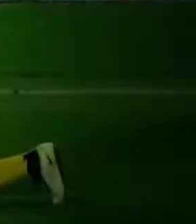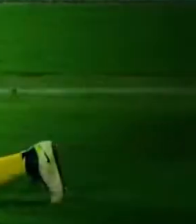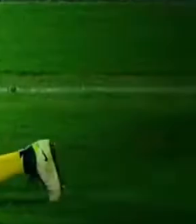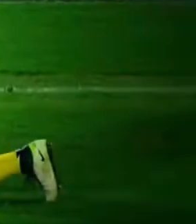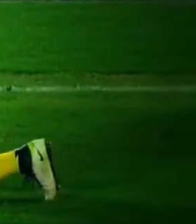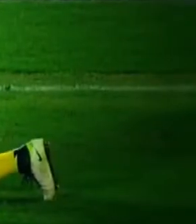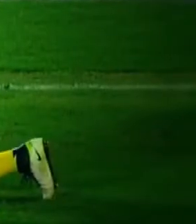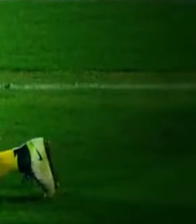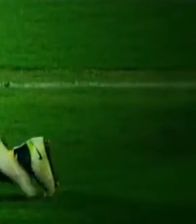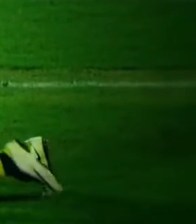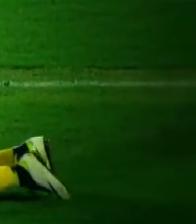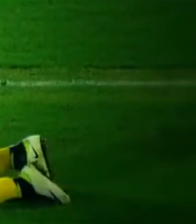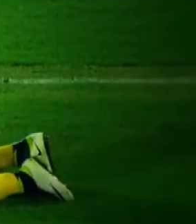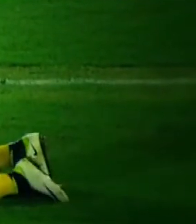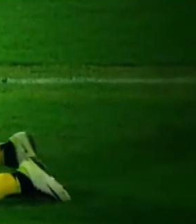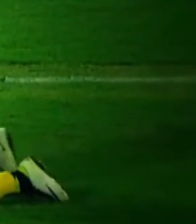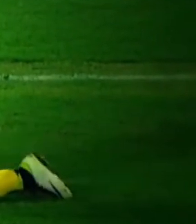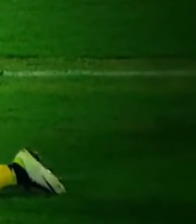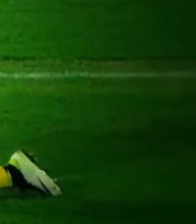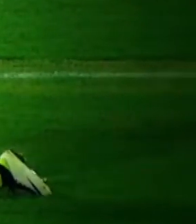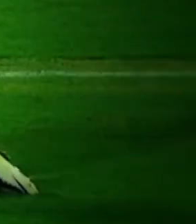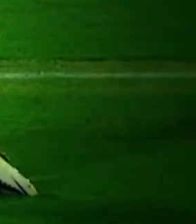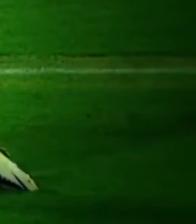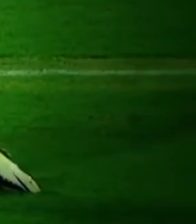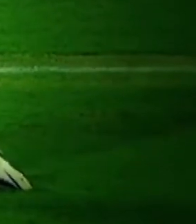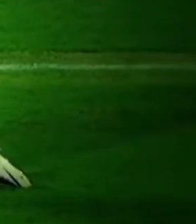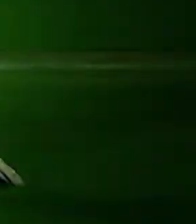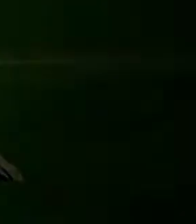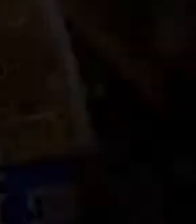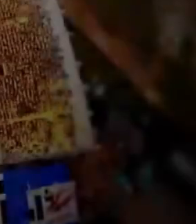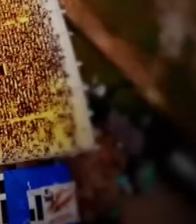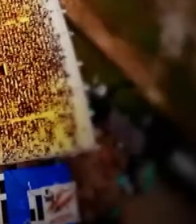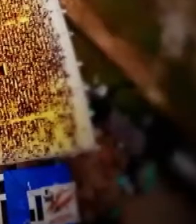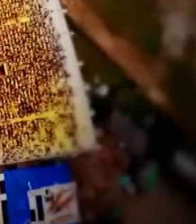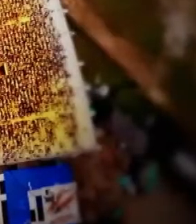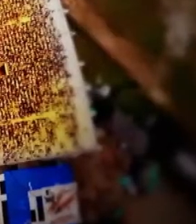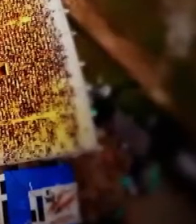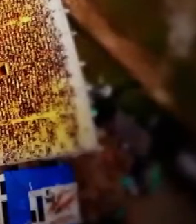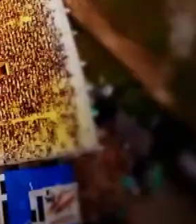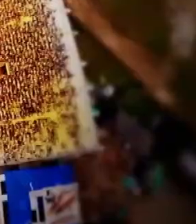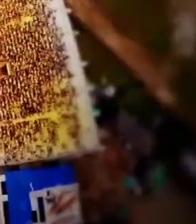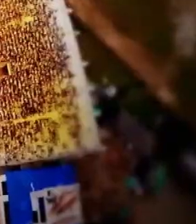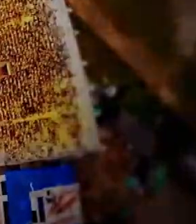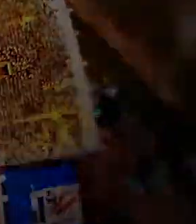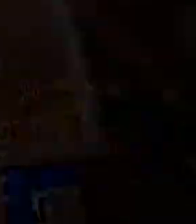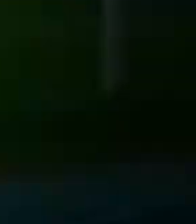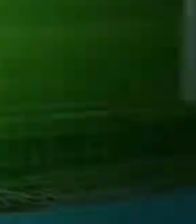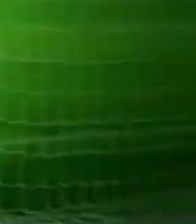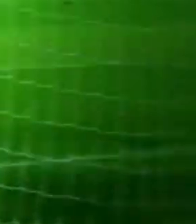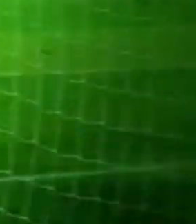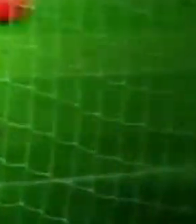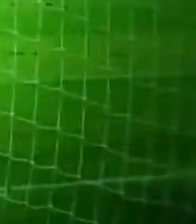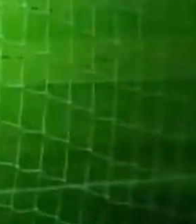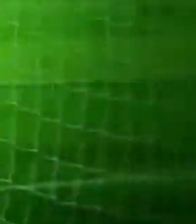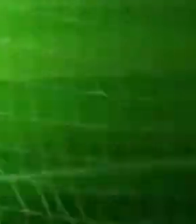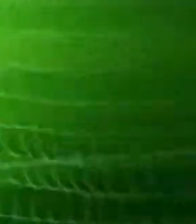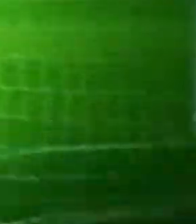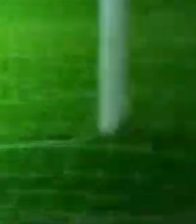objetivo: hacer cada vez más grande el aurinegro. Llenemos el Villa Zapata.